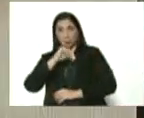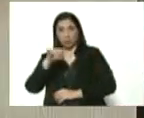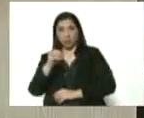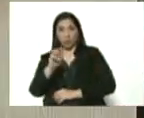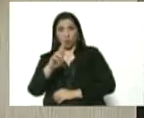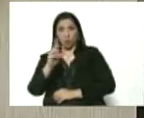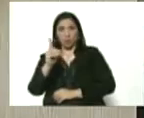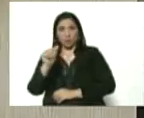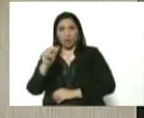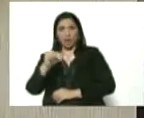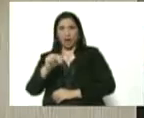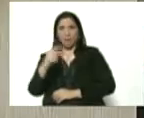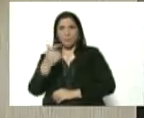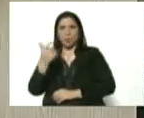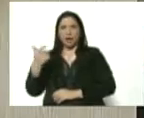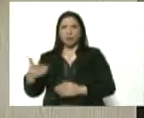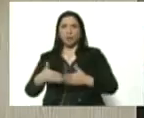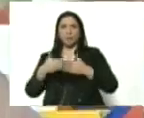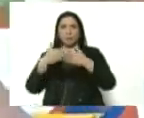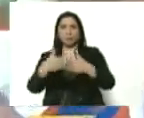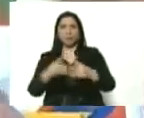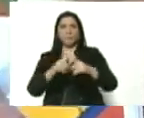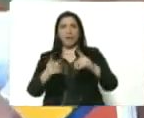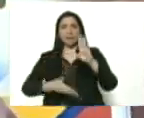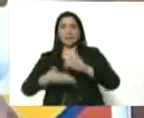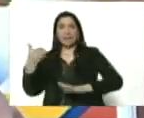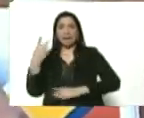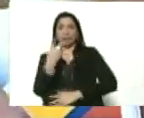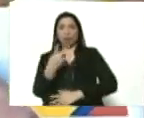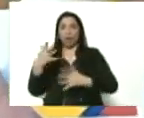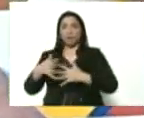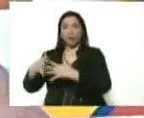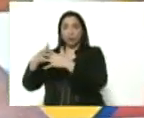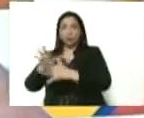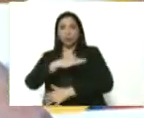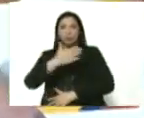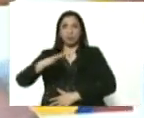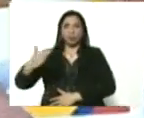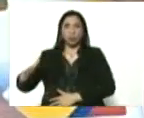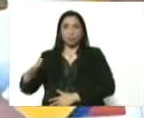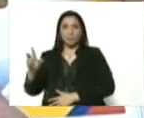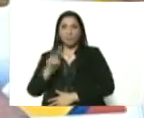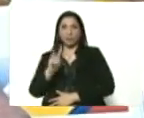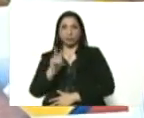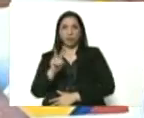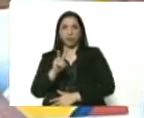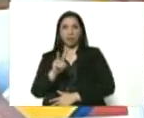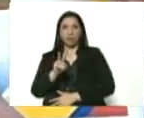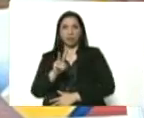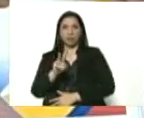dijo que estaba buscando una embarcación para sacar a los dos gringos de las costas venezolanas. Envían